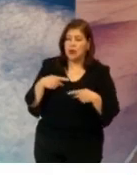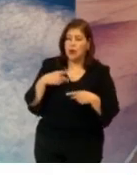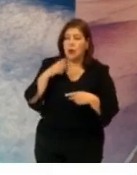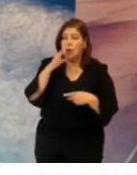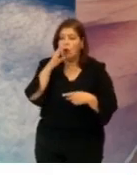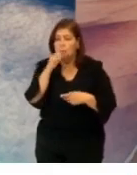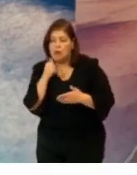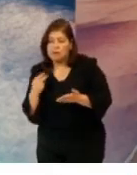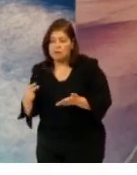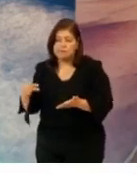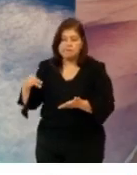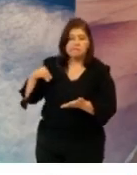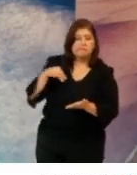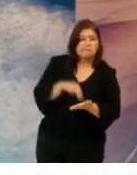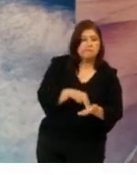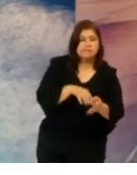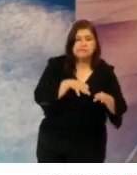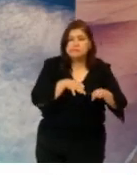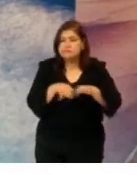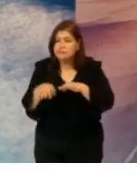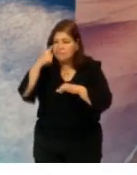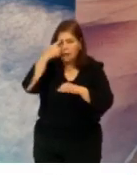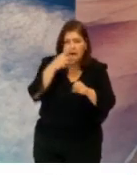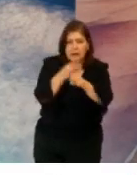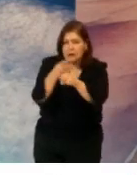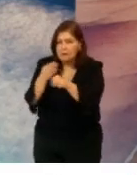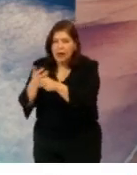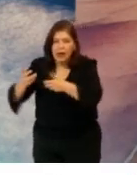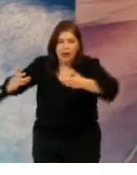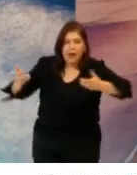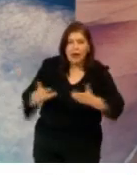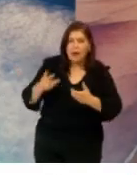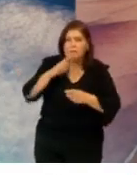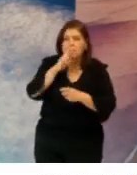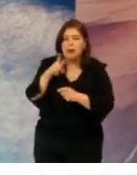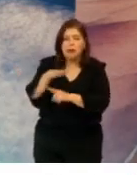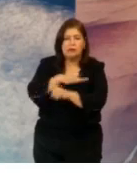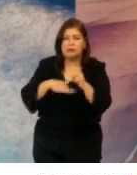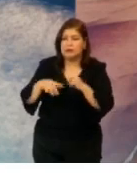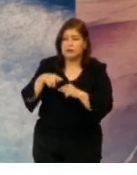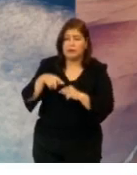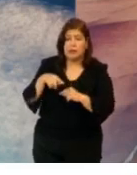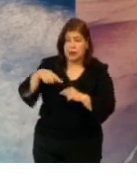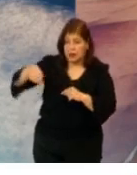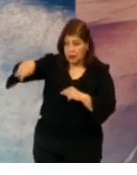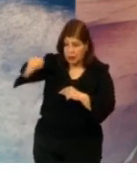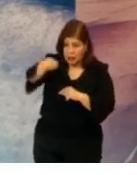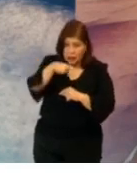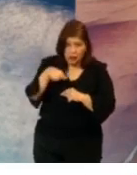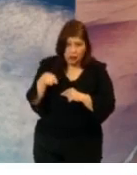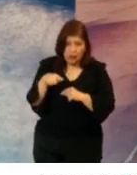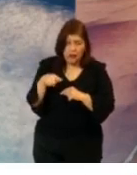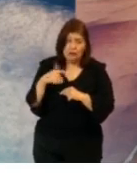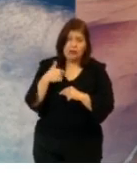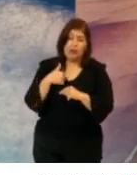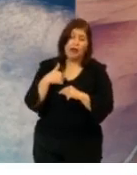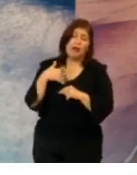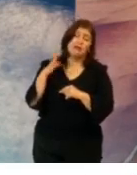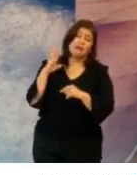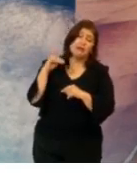levantarse a trabajar a ver cómo mejora la sociedad. ¿Sí? Ninguno de ustedes es burgués por eso, porque